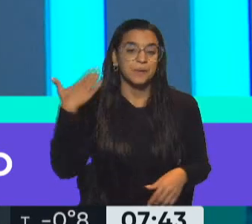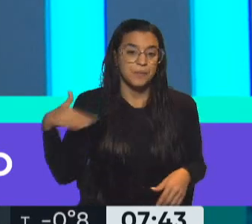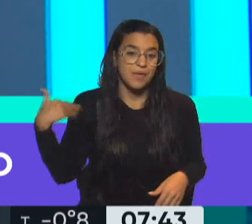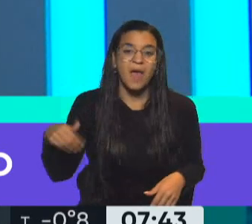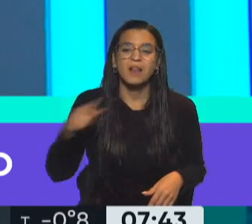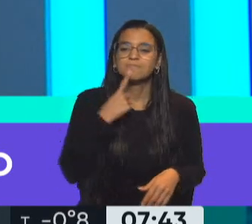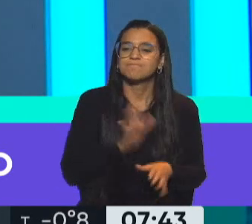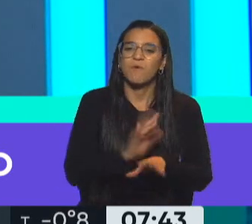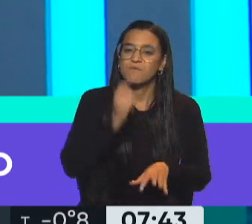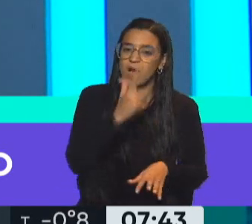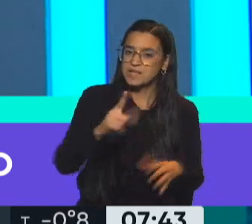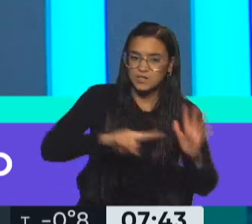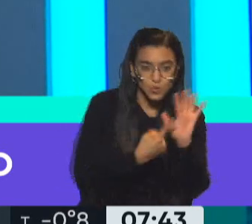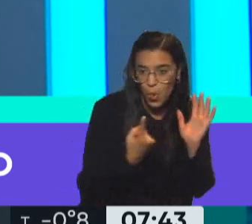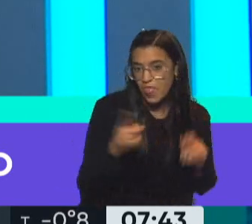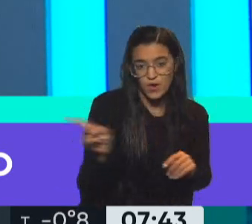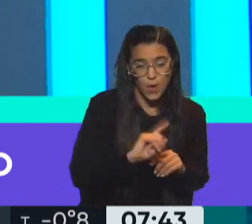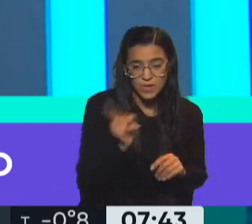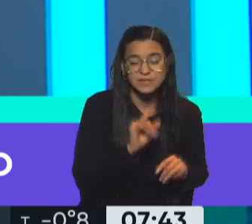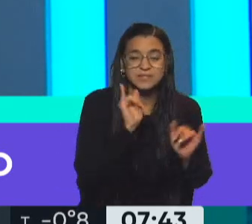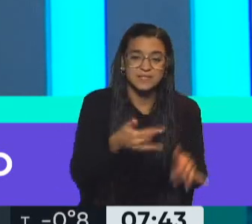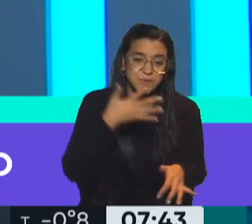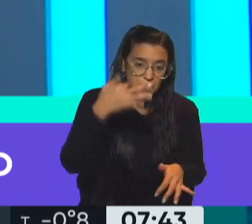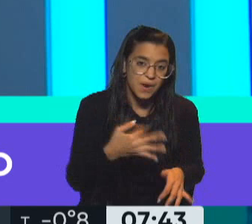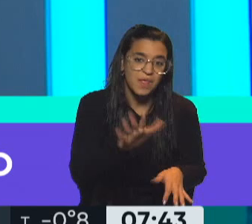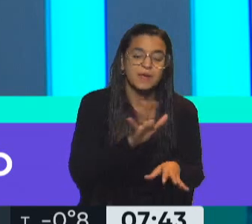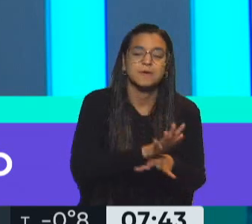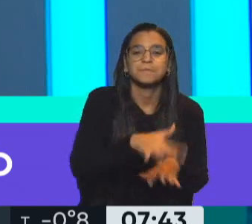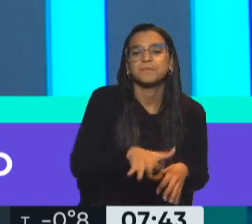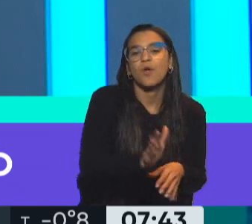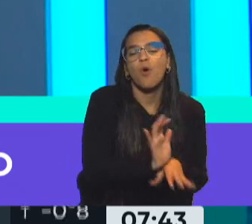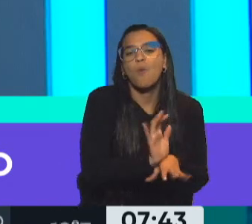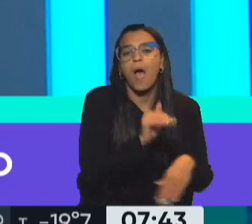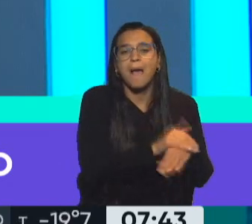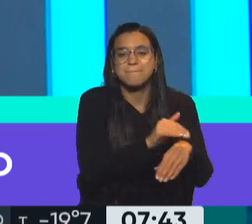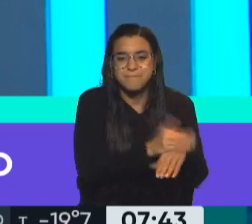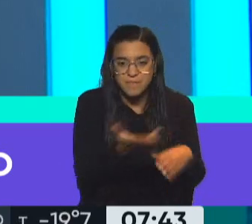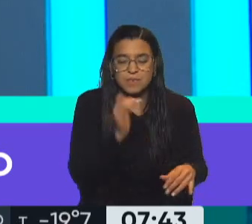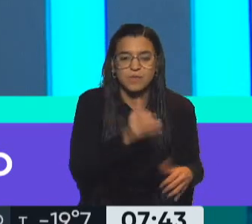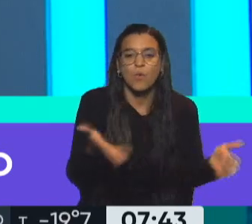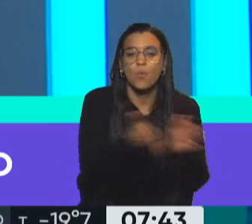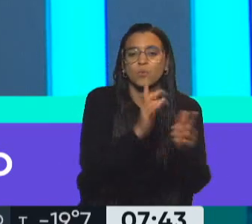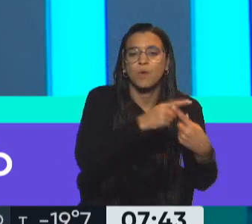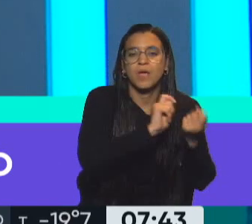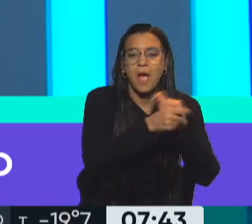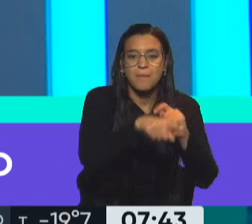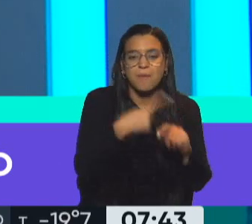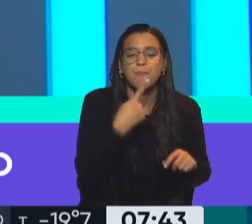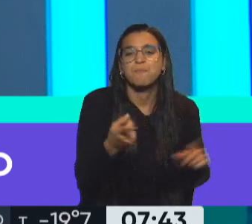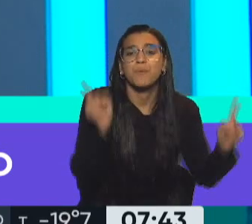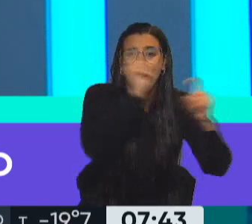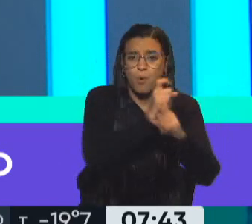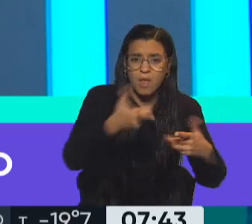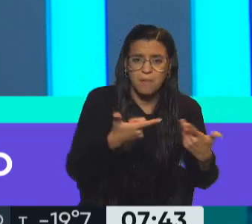no la tiene tan fácil en la ciudad de Buenos Aires. Sí es cierto que es un territorio amigo, no hay chances de que Juntos por el Cambio tenga inconvenientes